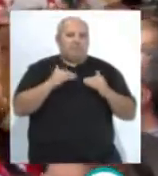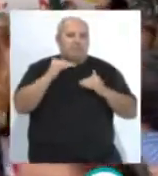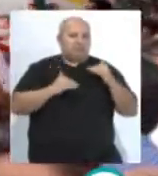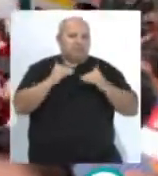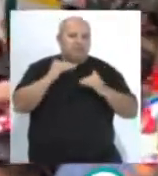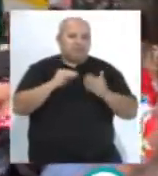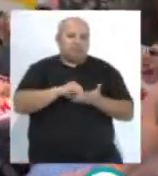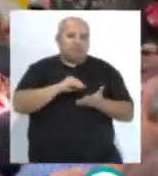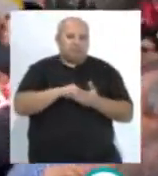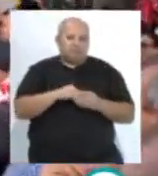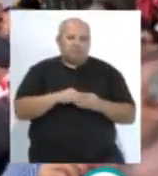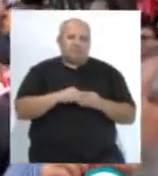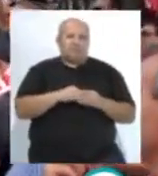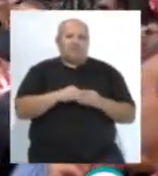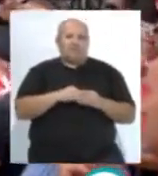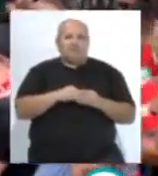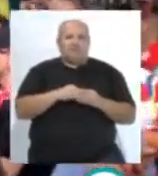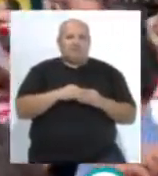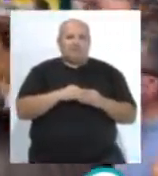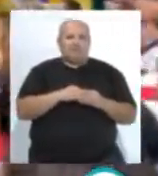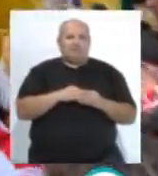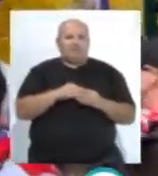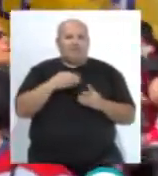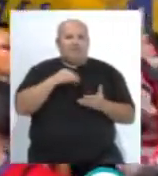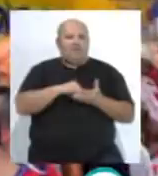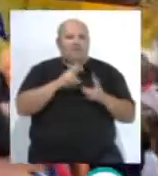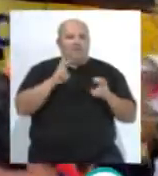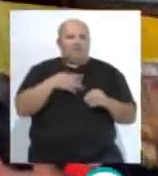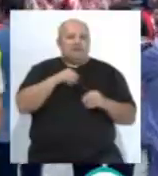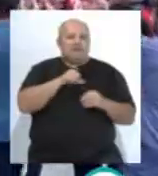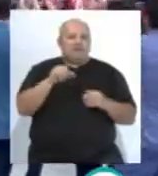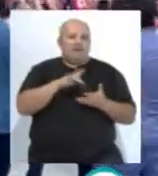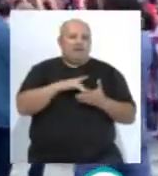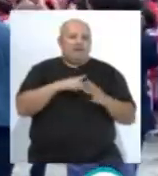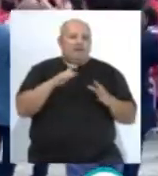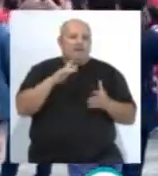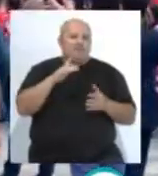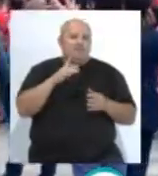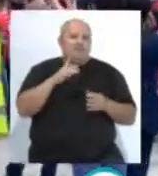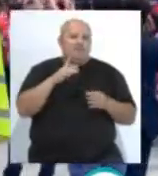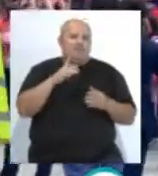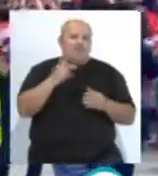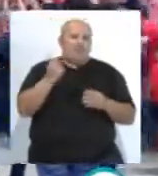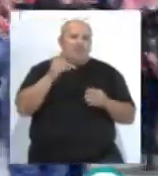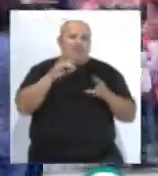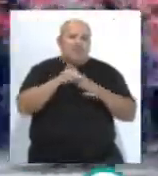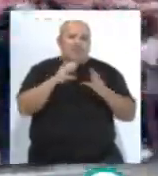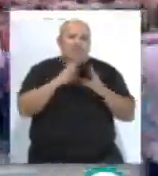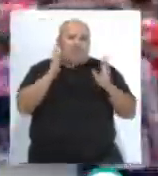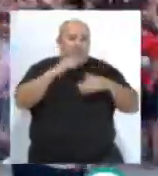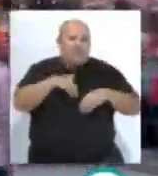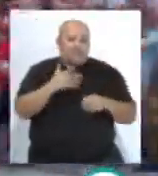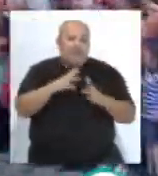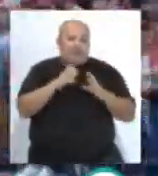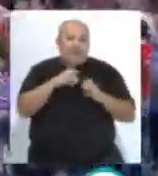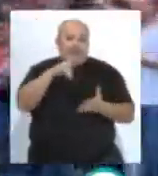rivales, ¿no? También, en el Carranza. También, claro. Estos últimos años, sobre todo. Sin embargo, esta semana nos ha tocado chafarle la fiesta a Granada y la semana